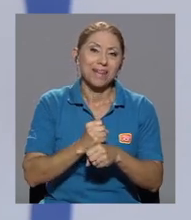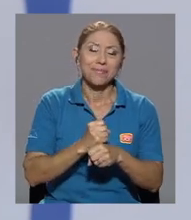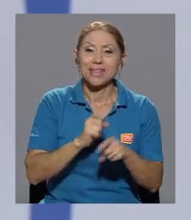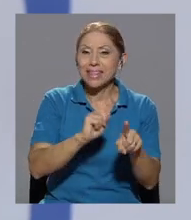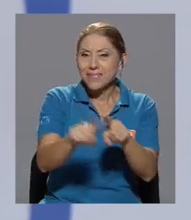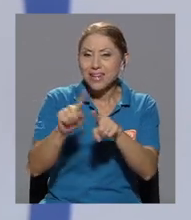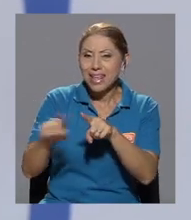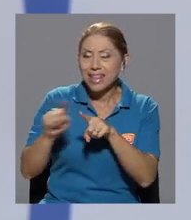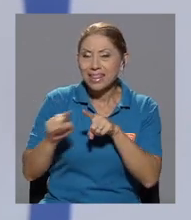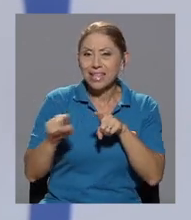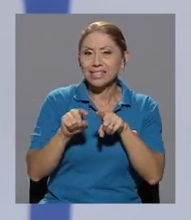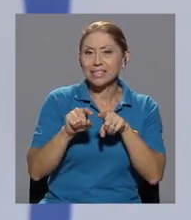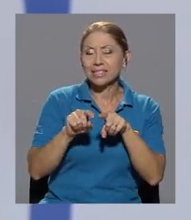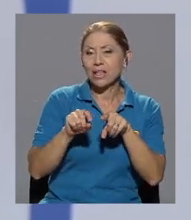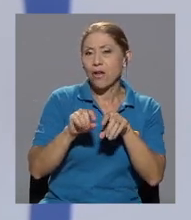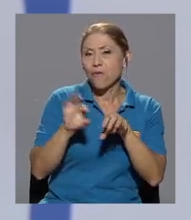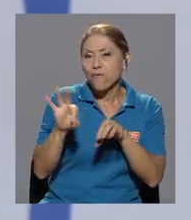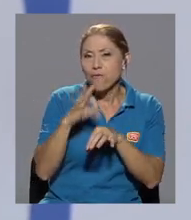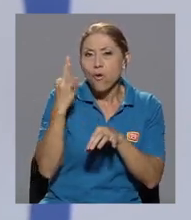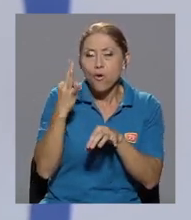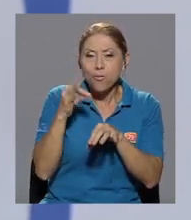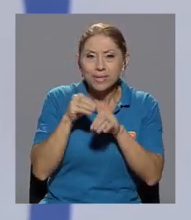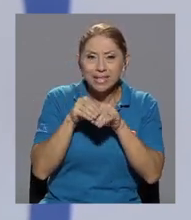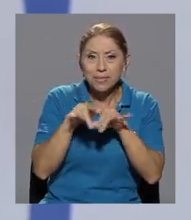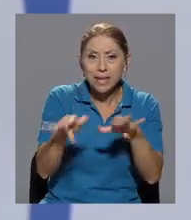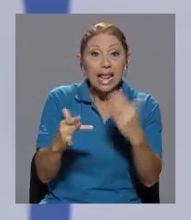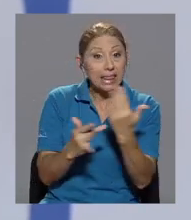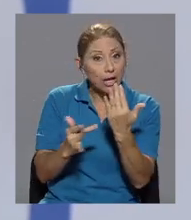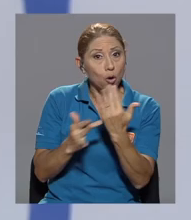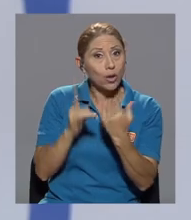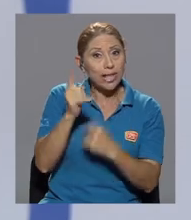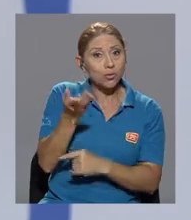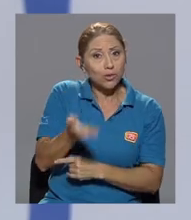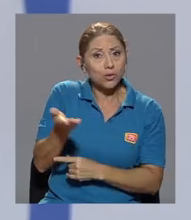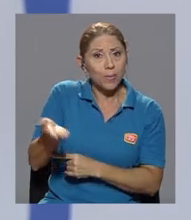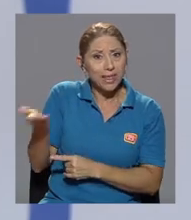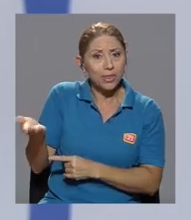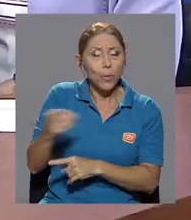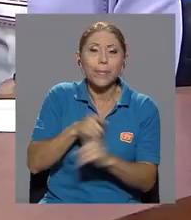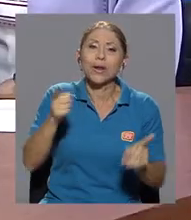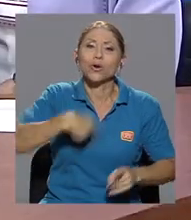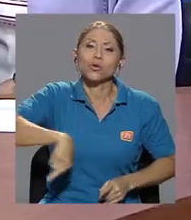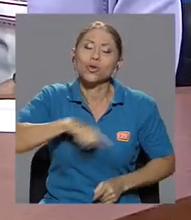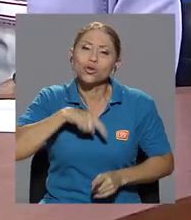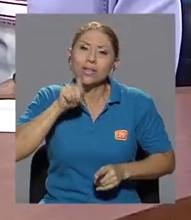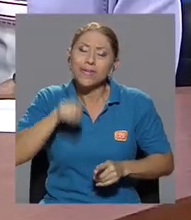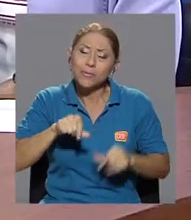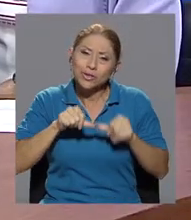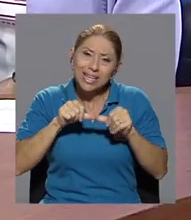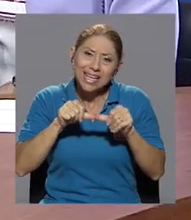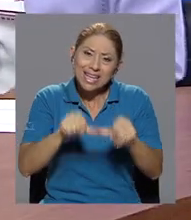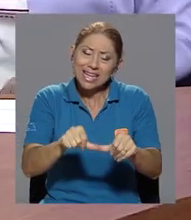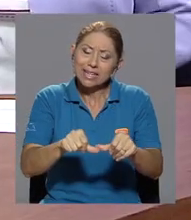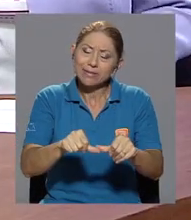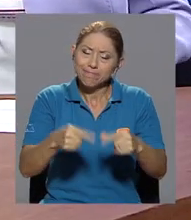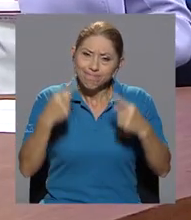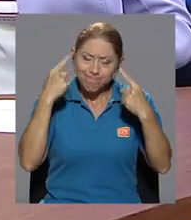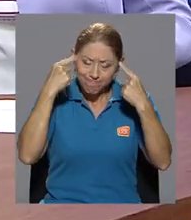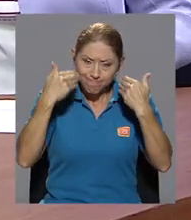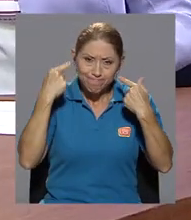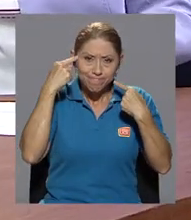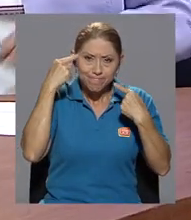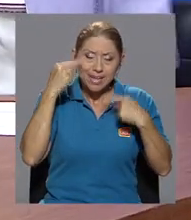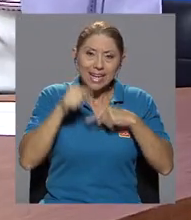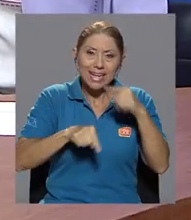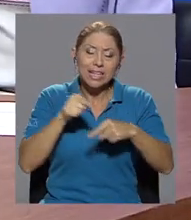donde la tecnología se coloca digamos con un instrumento siempre y cuando digamos podamos seguir siendo lo suficiente críticos y demás para desarrollar